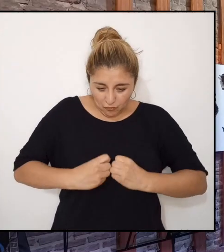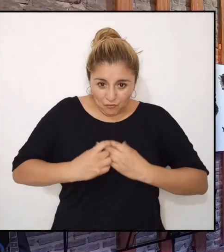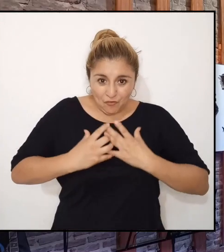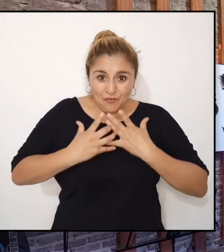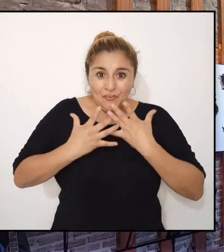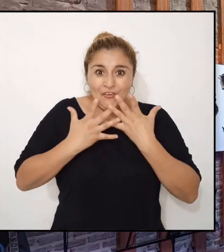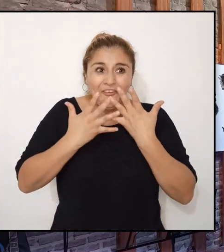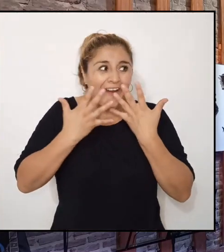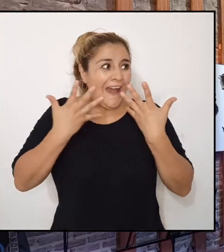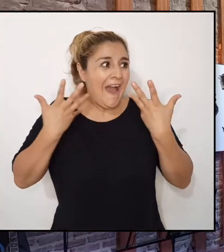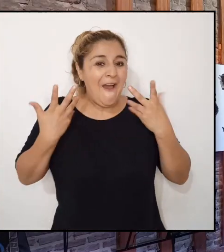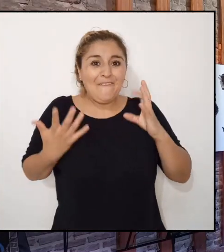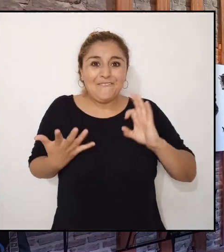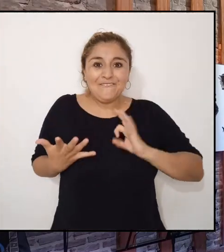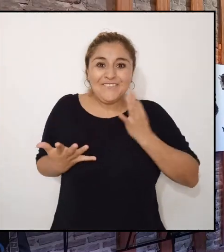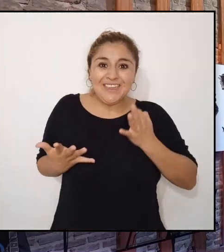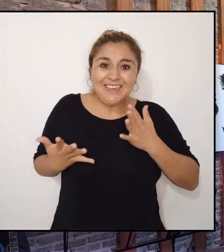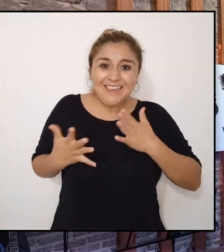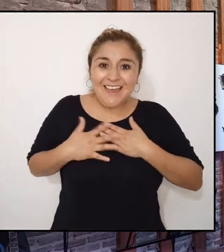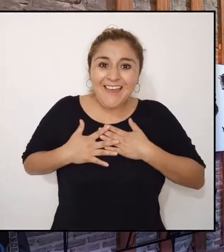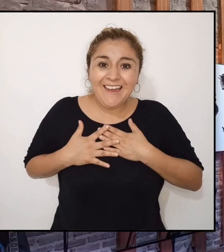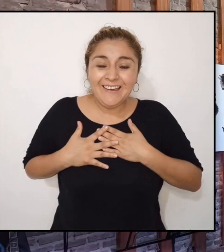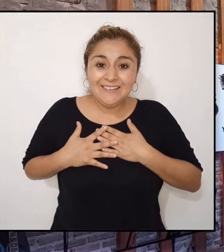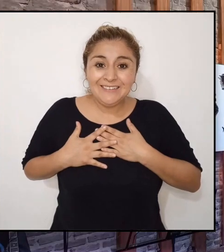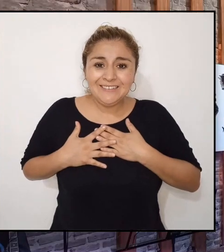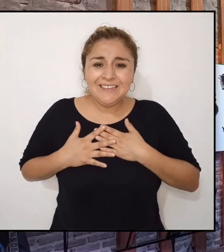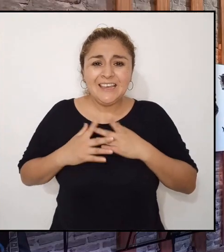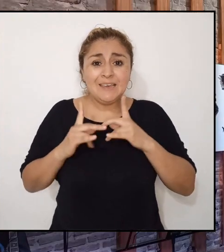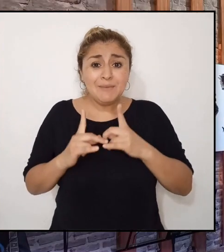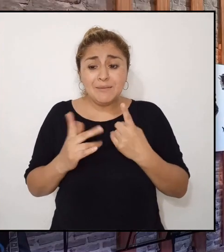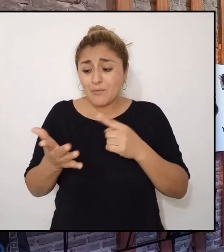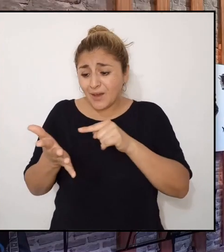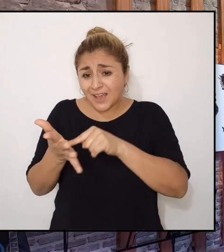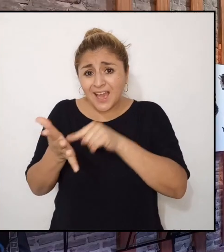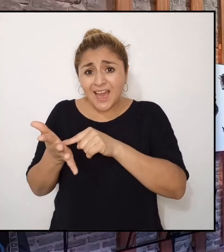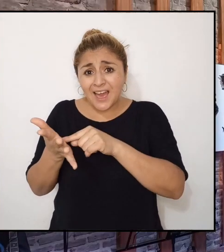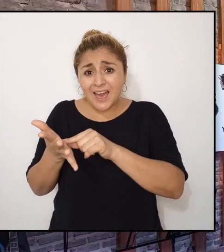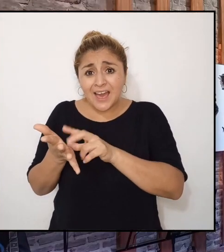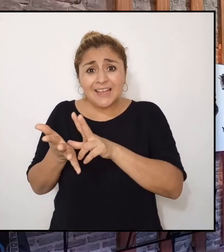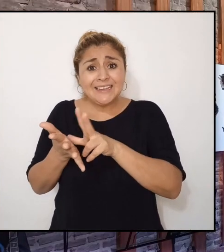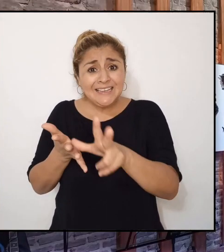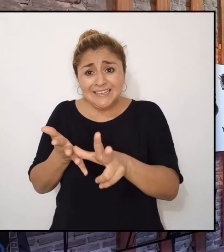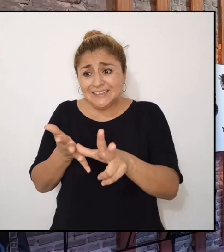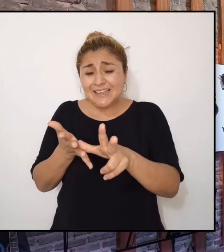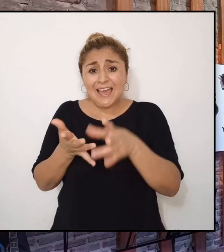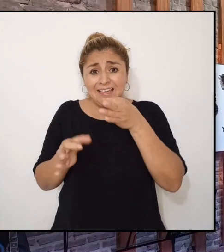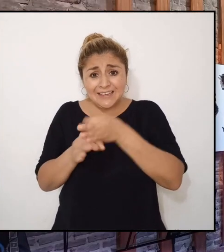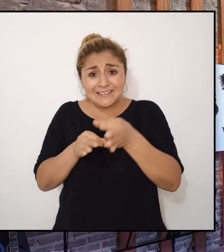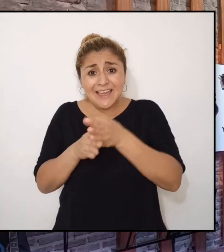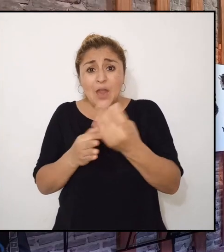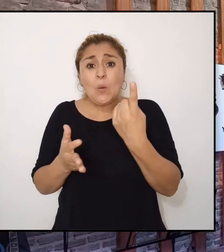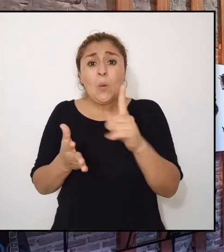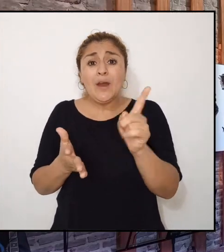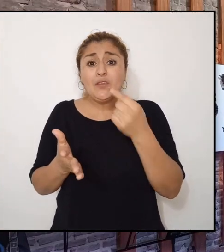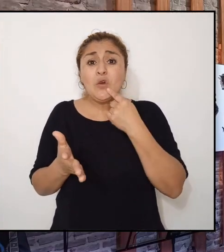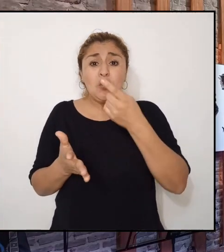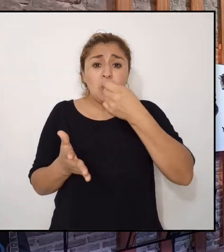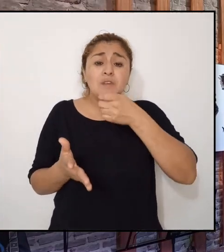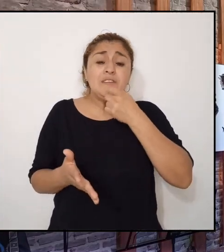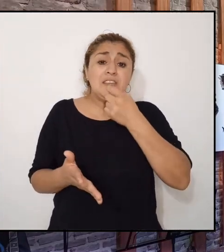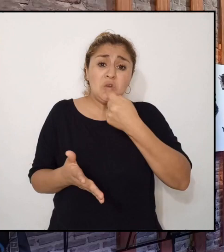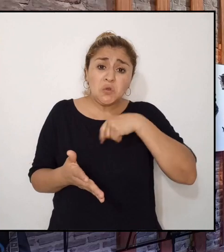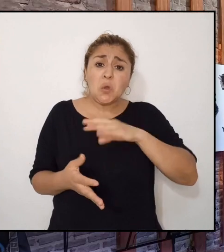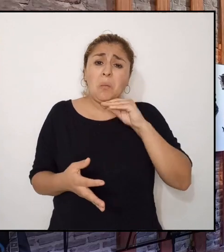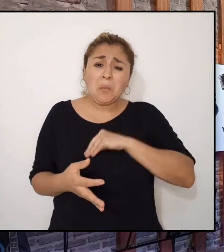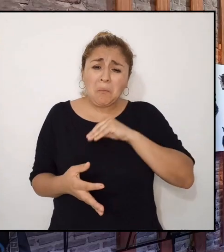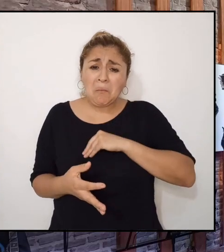palabra que aquel que confiesa su pecado, Él es fiel, justo, verdadero, para perdonar nuestros pecados. Amén.